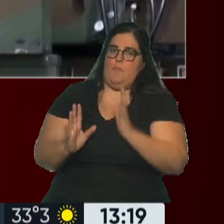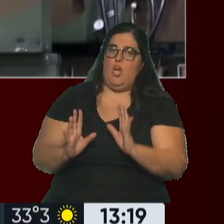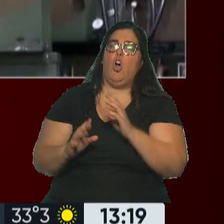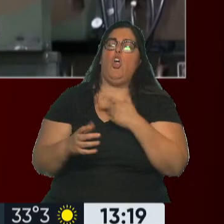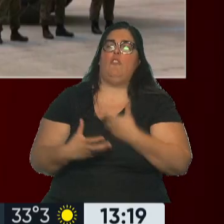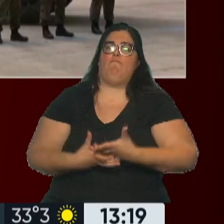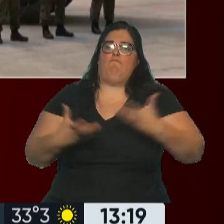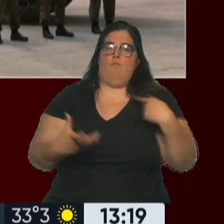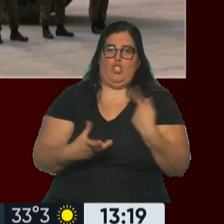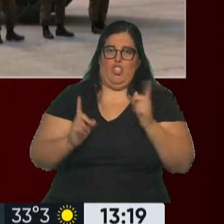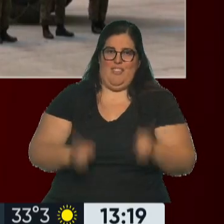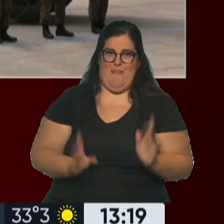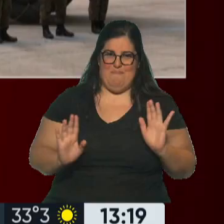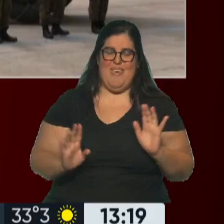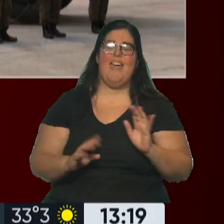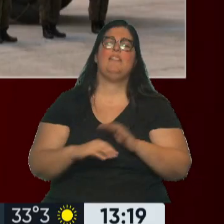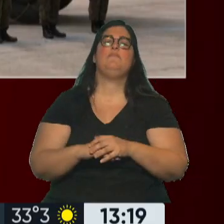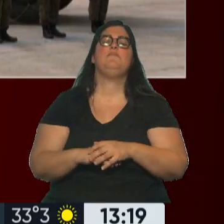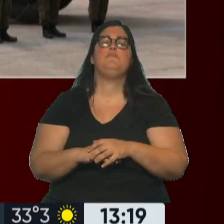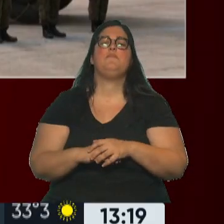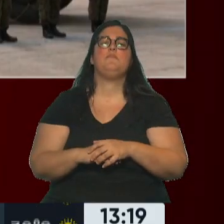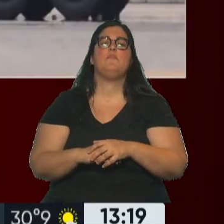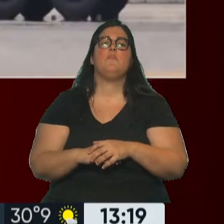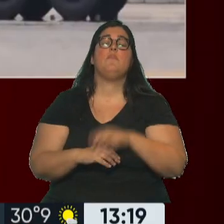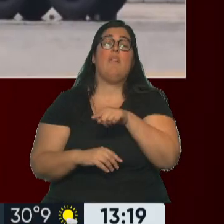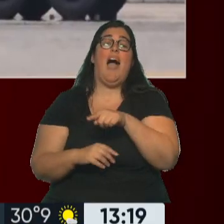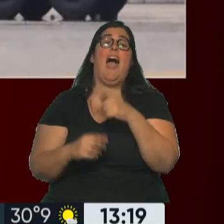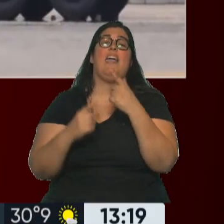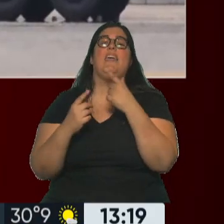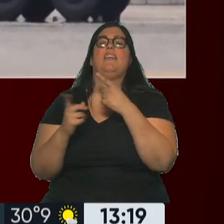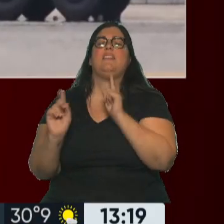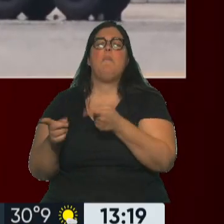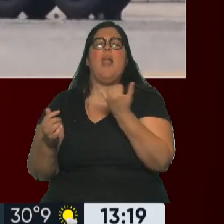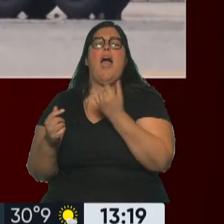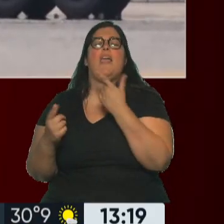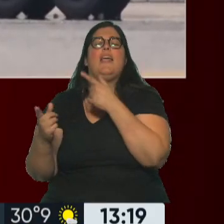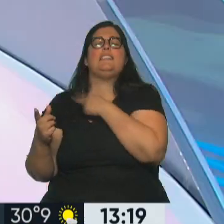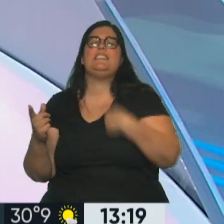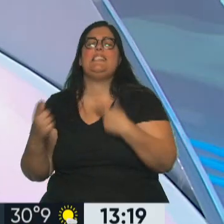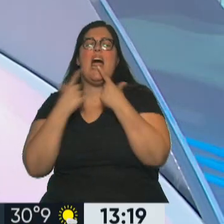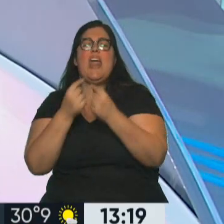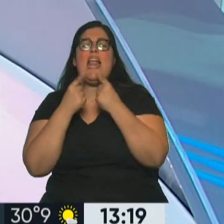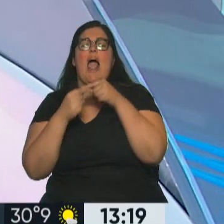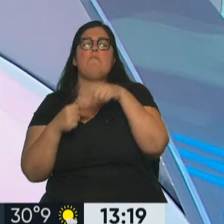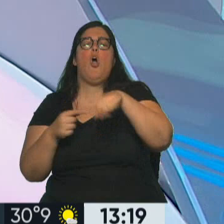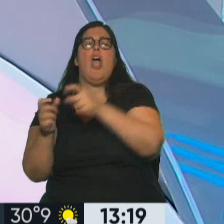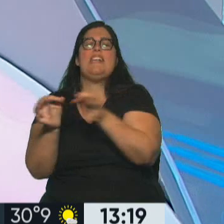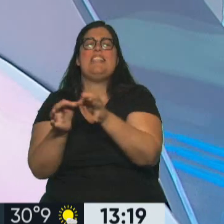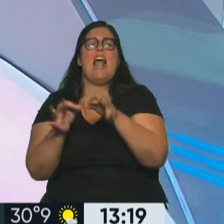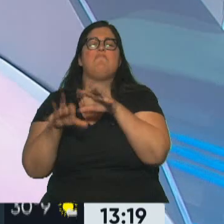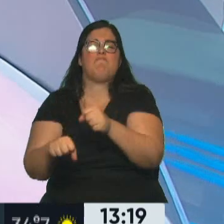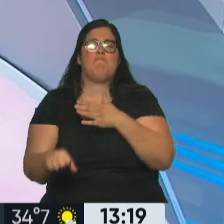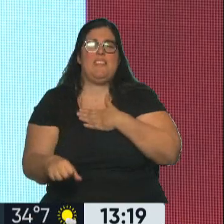a esto. Y ahí la relación con el tema del reclamo sobre las islas. En los años 80, uno de sus